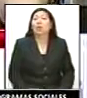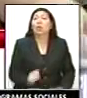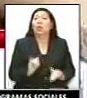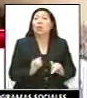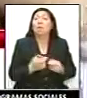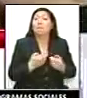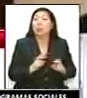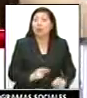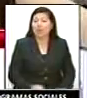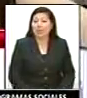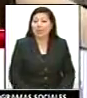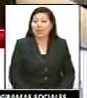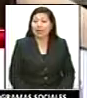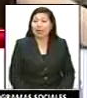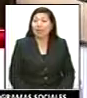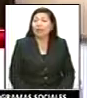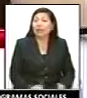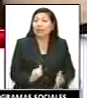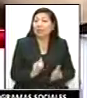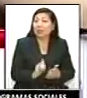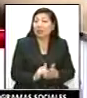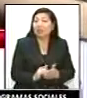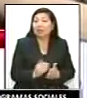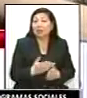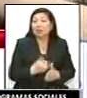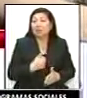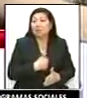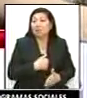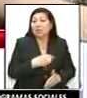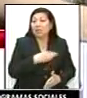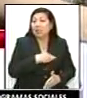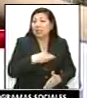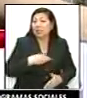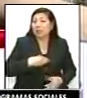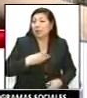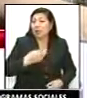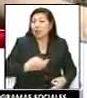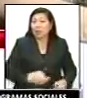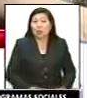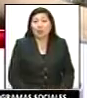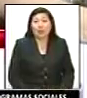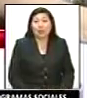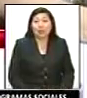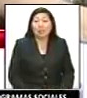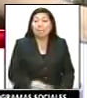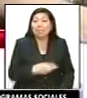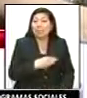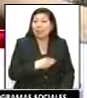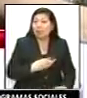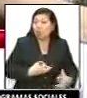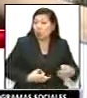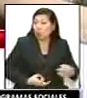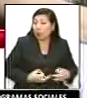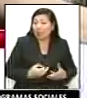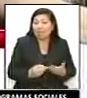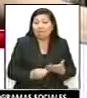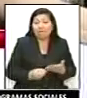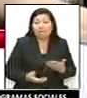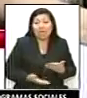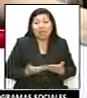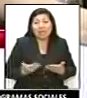instalación pública, que pertenece al Ministerio de Justicia. Es decir, el Ministerio de Justicia